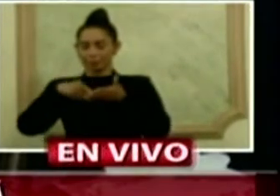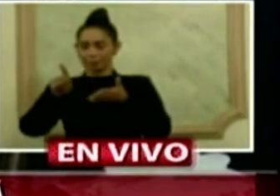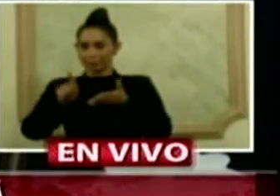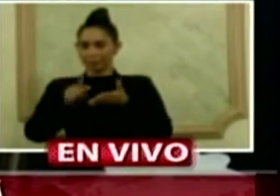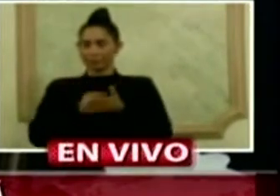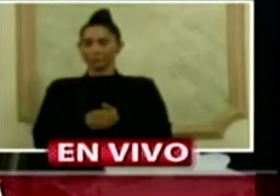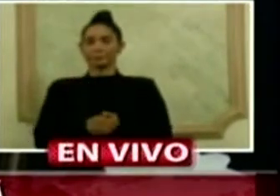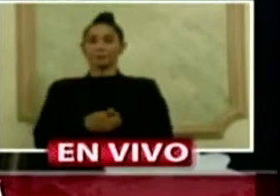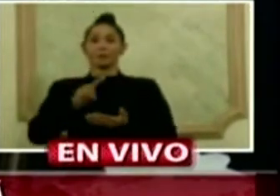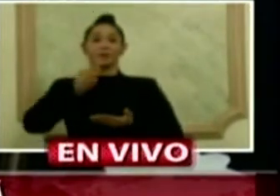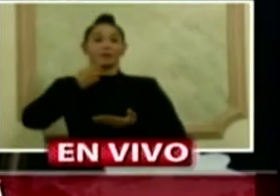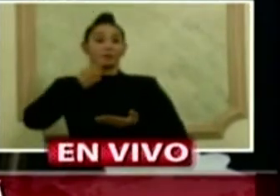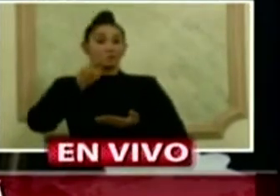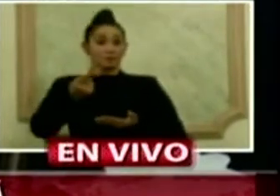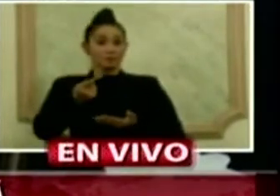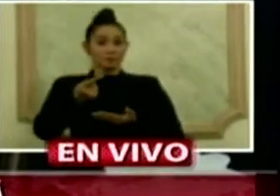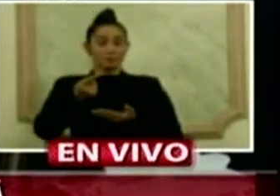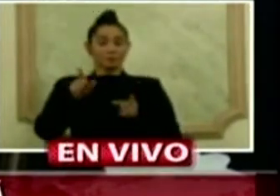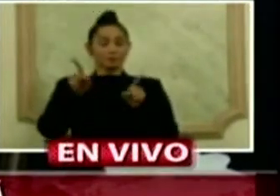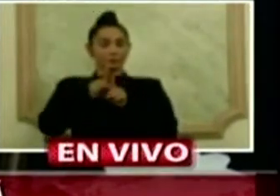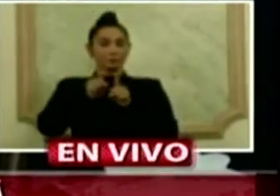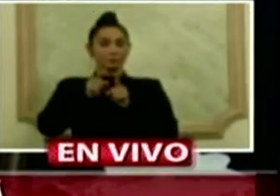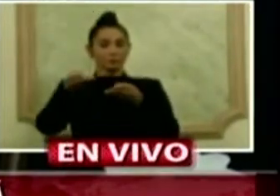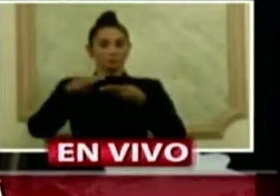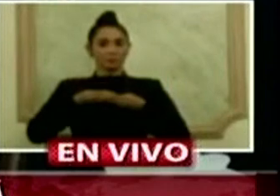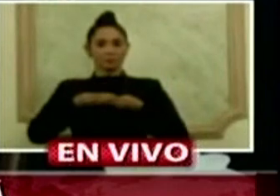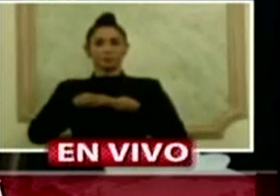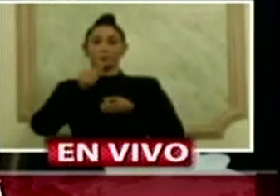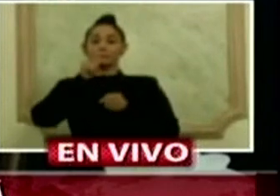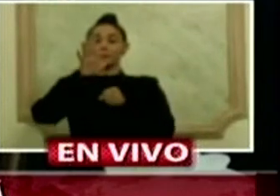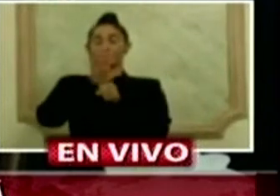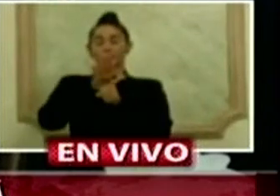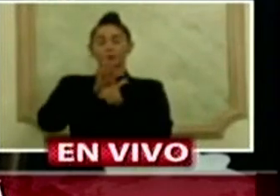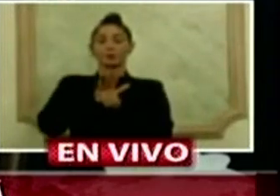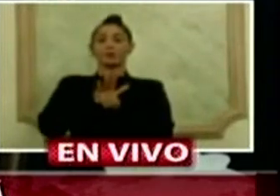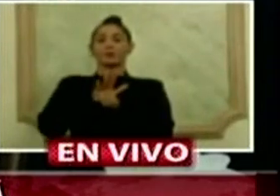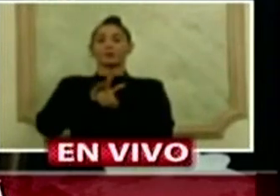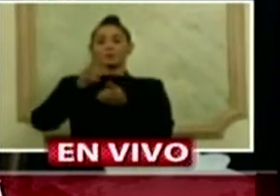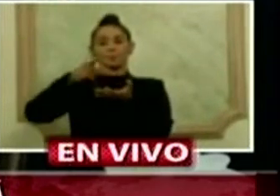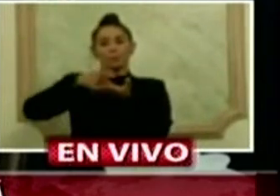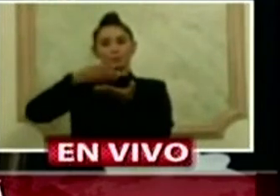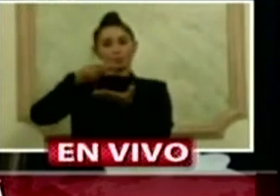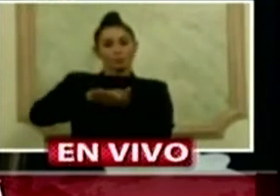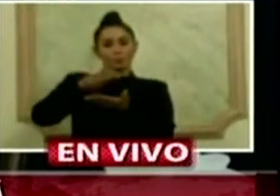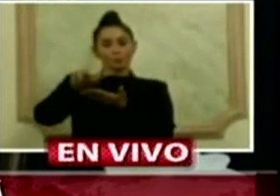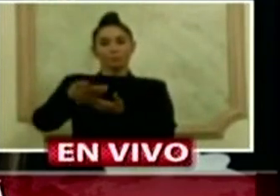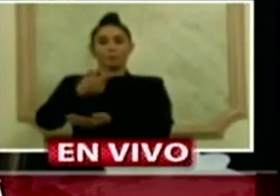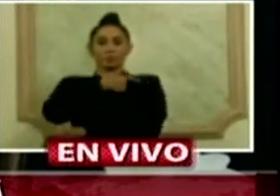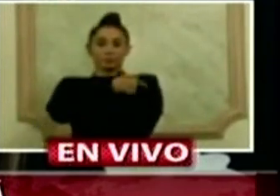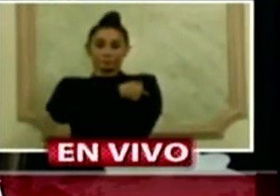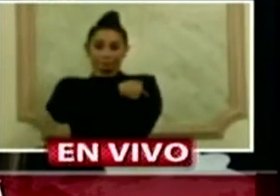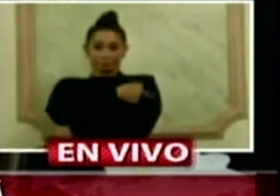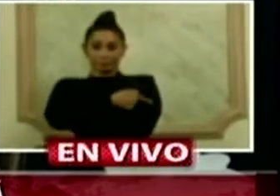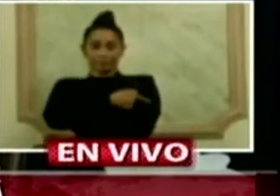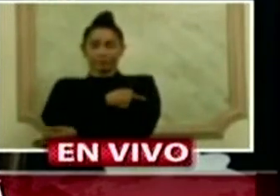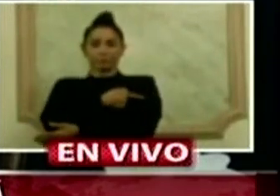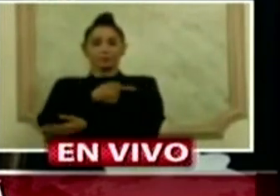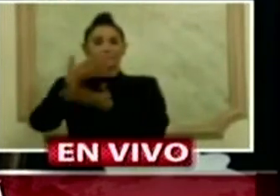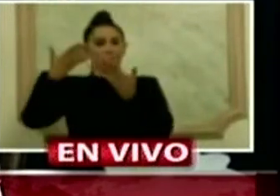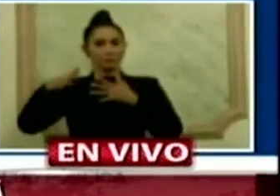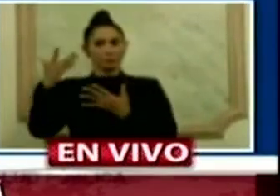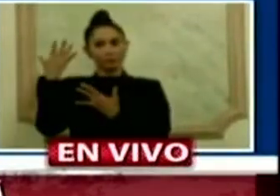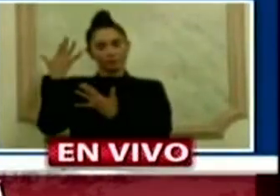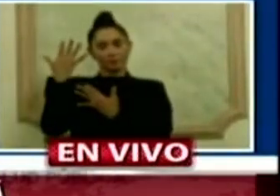Garantizamos las compras de las vacunas cuando estén disponibles y aprobadas, y lo vamos a hacer a través de los